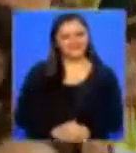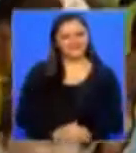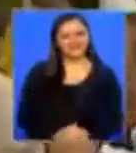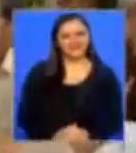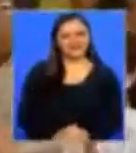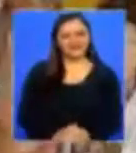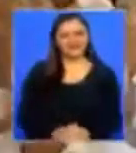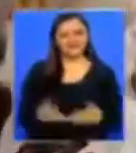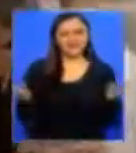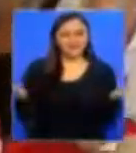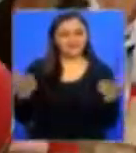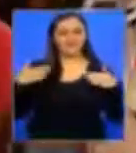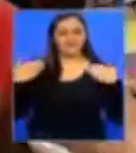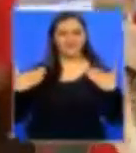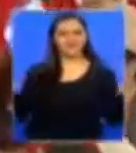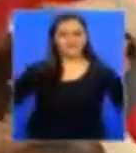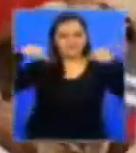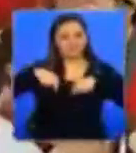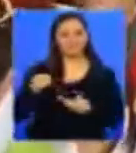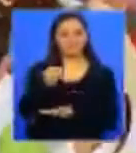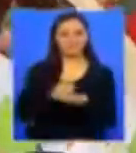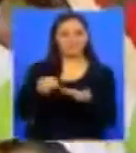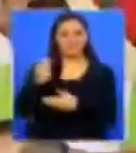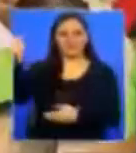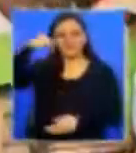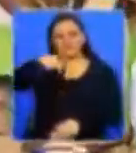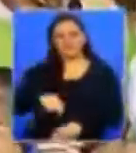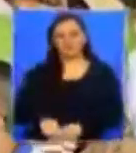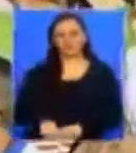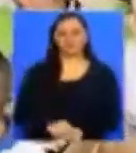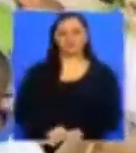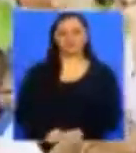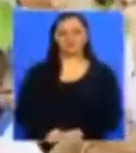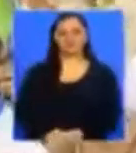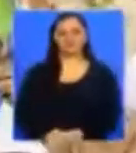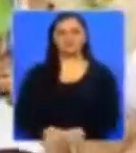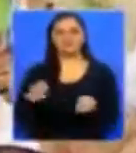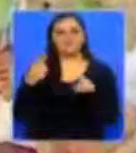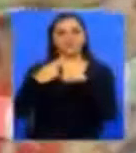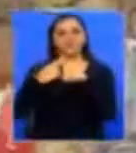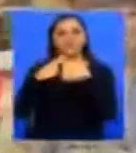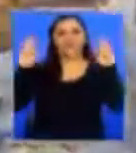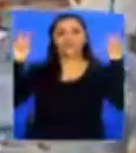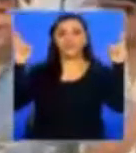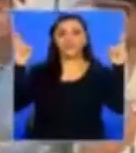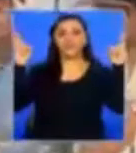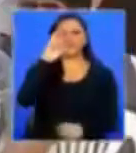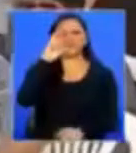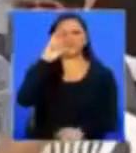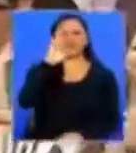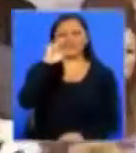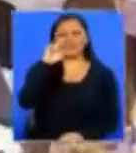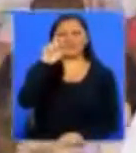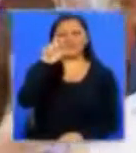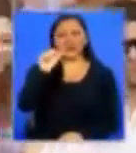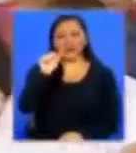Bueno, aquí felices de estar de nuevo en esta tierra tan querida, centinela sin relevo de la patria, nuestra querida